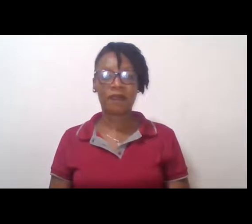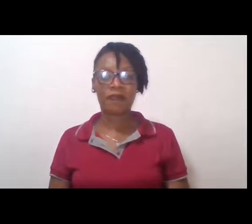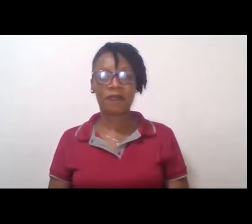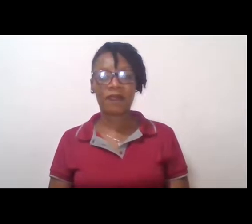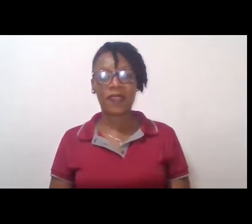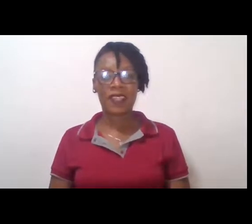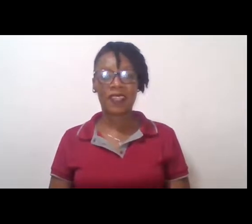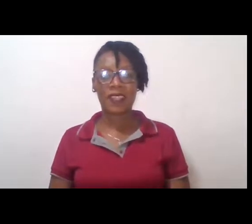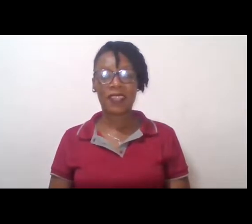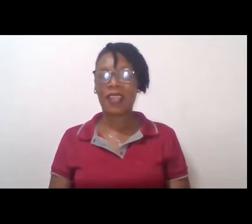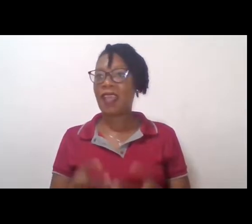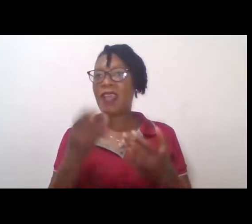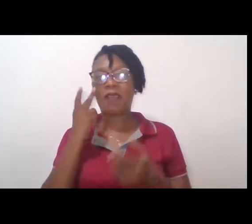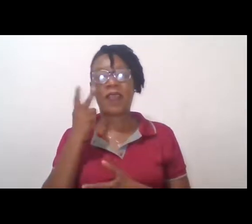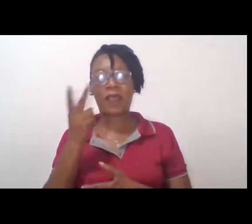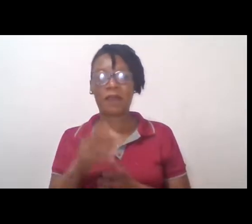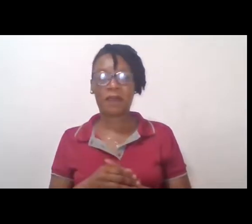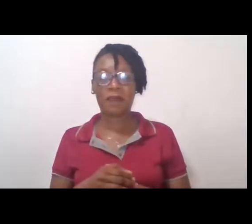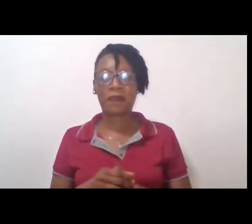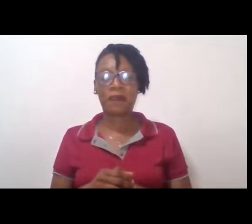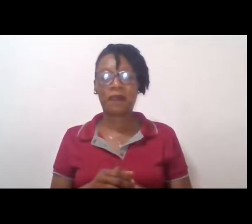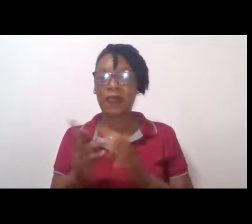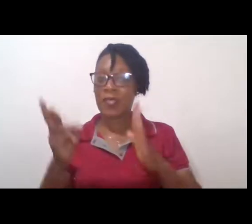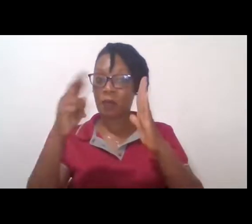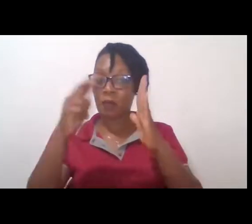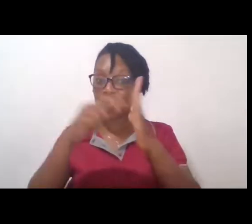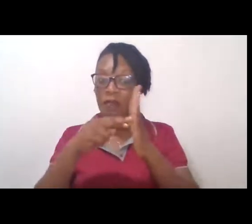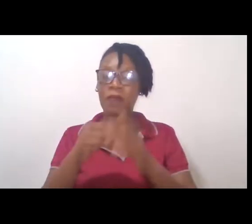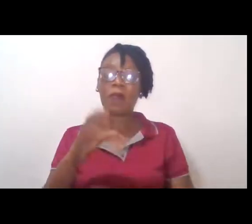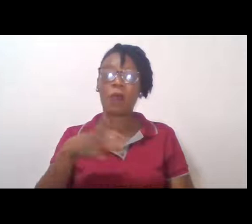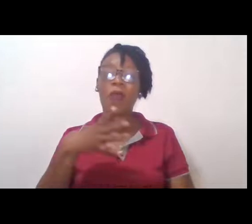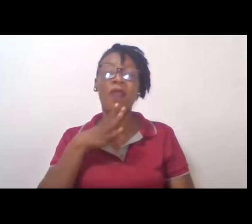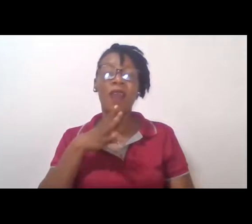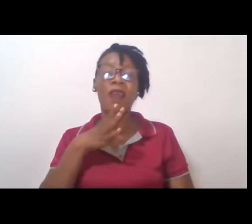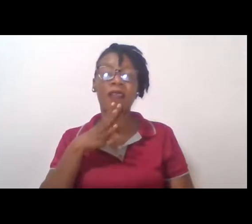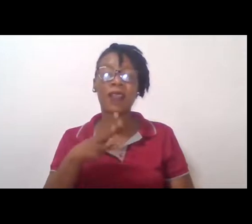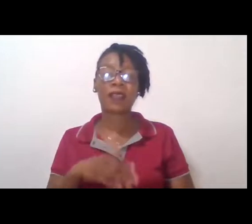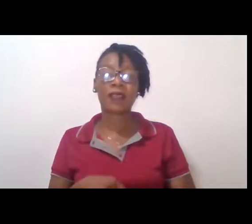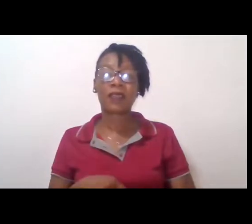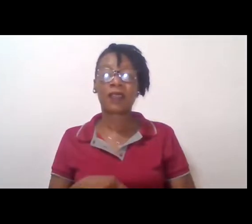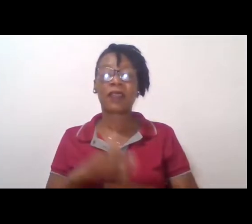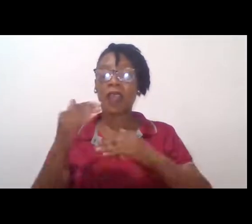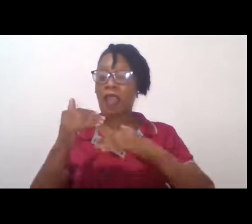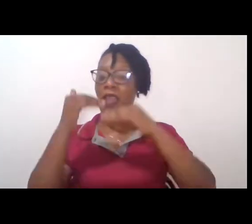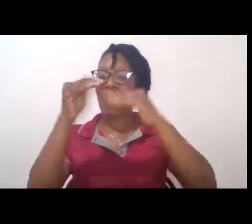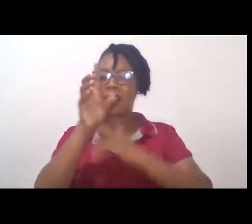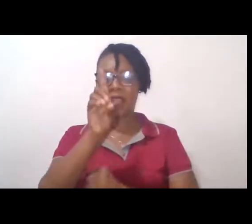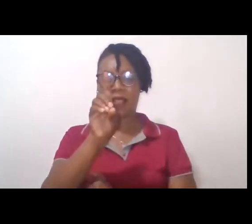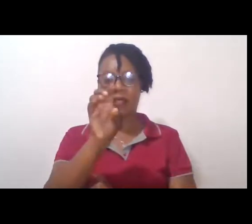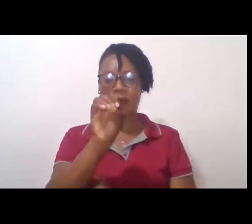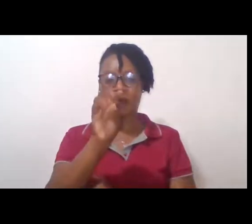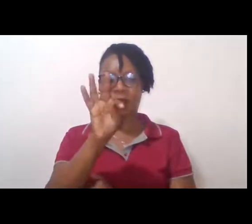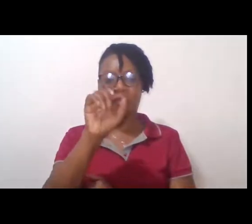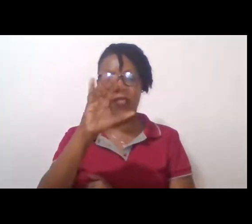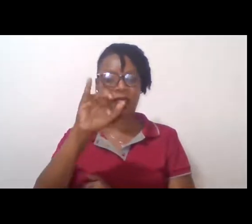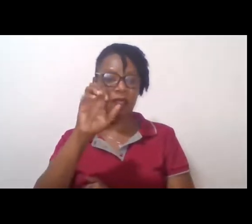Es que en este caso, vuelvo y repito, cuando hablamos de niños de alto, me imagino que están hablando de alta dotación. Correcto,